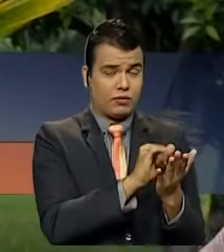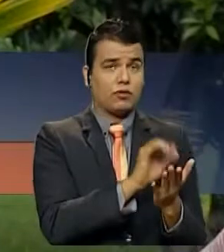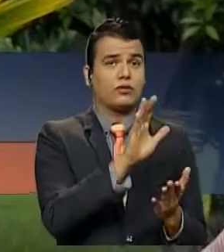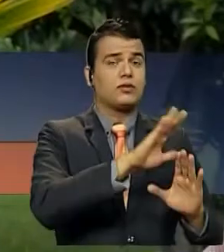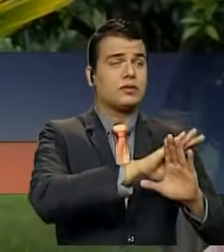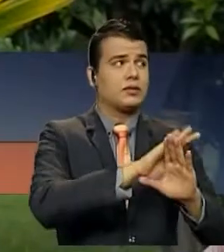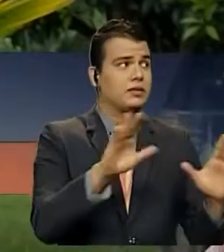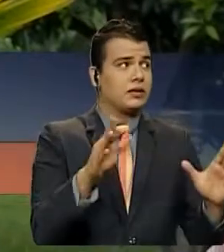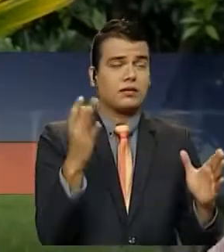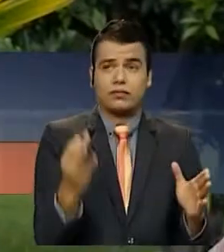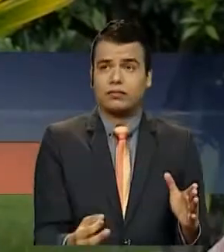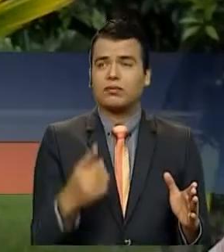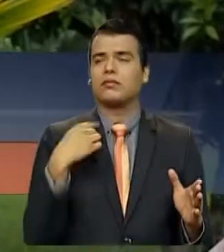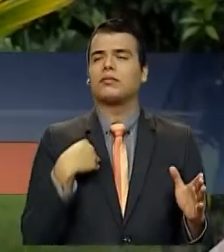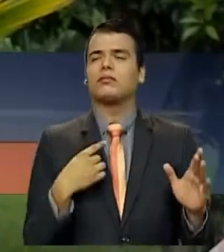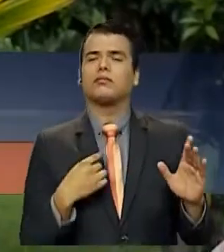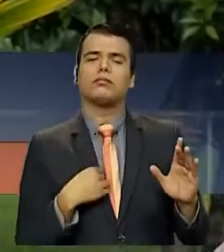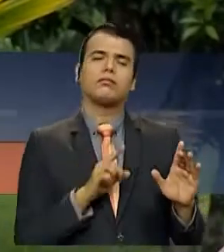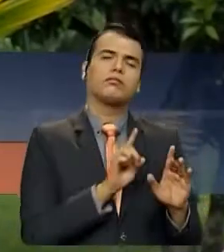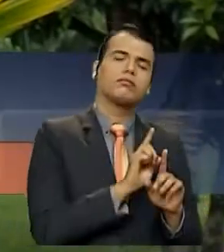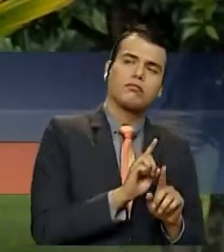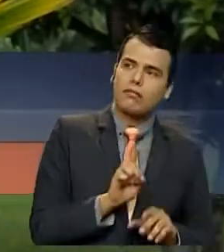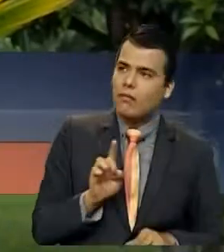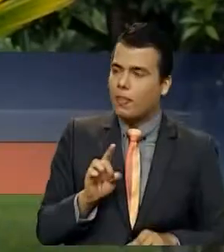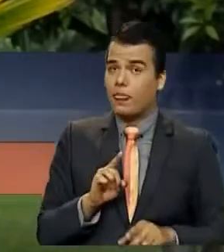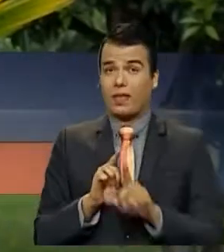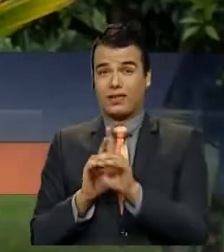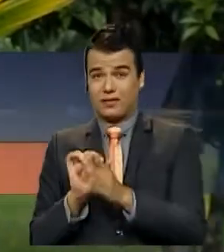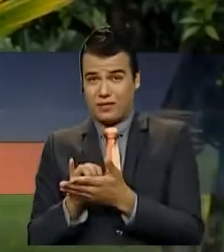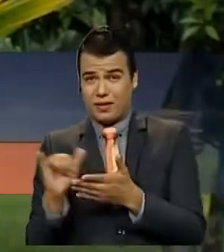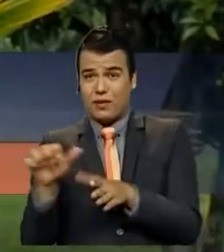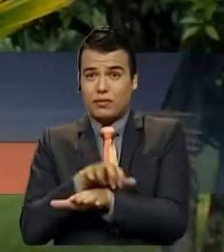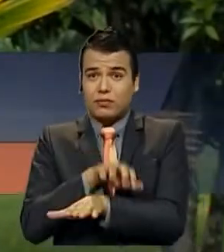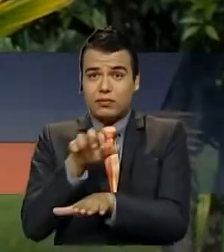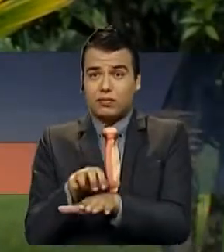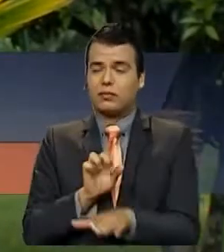una vez el da la vuelta para montarse al vehículo es